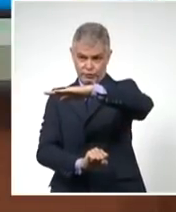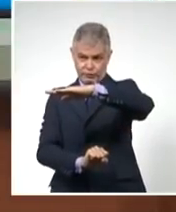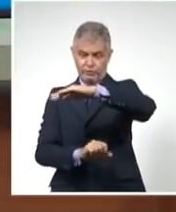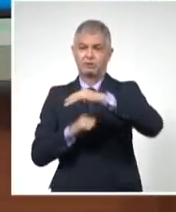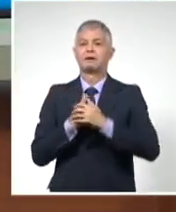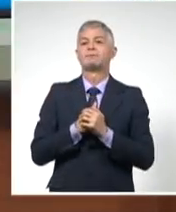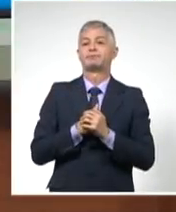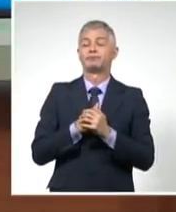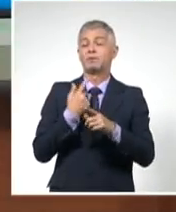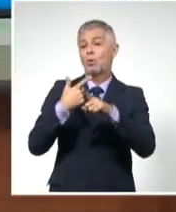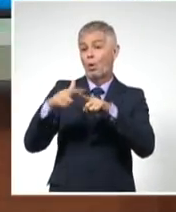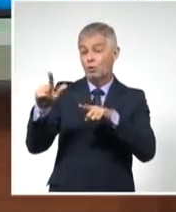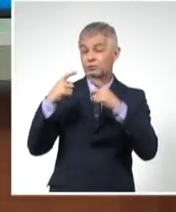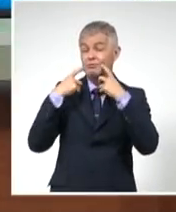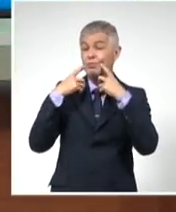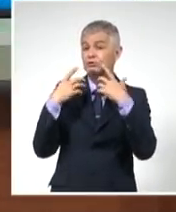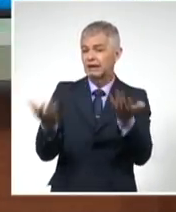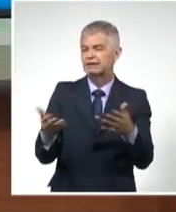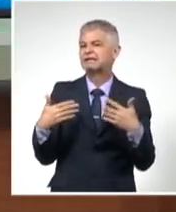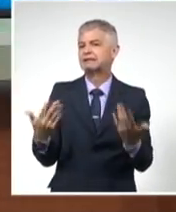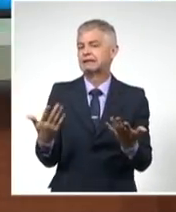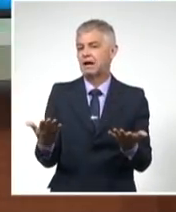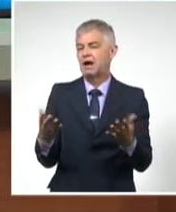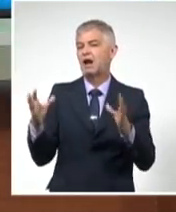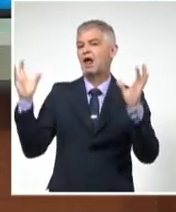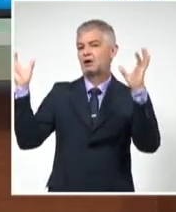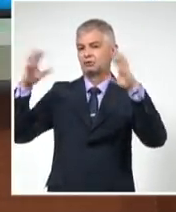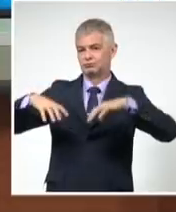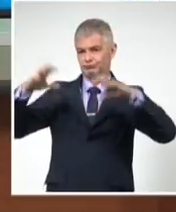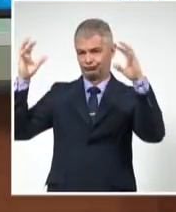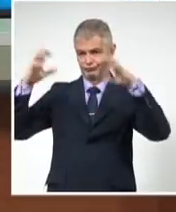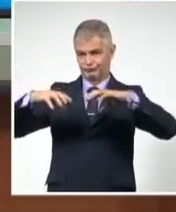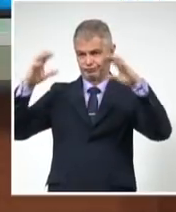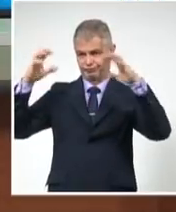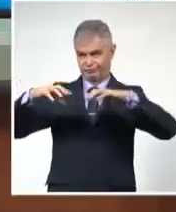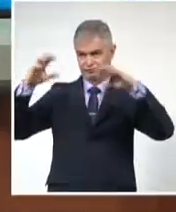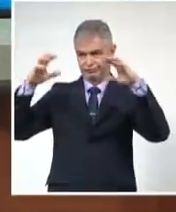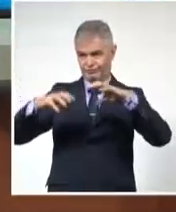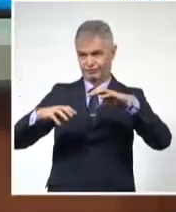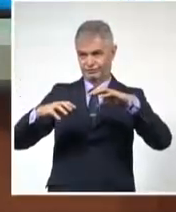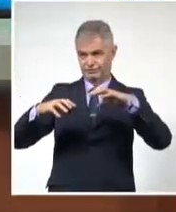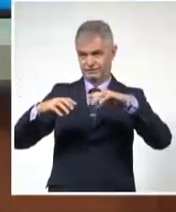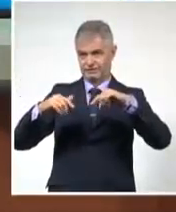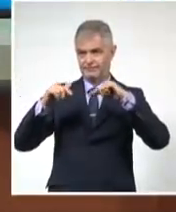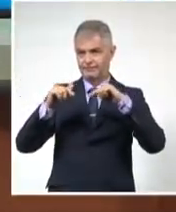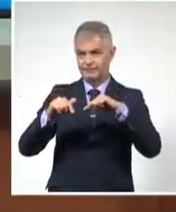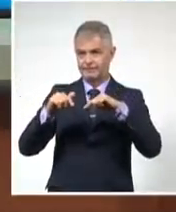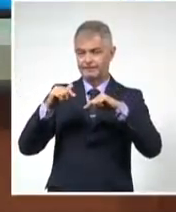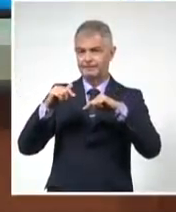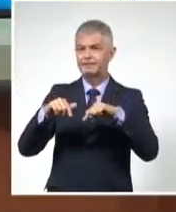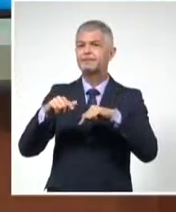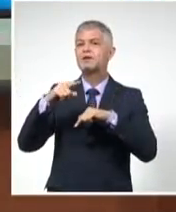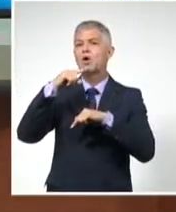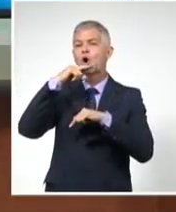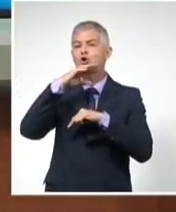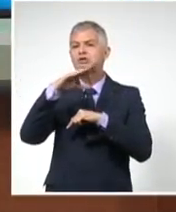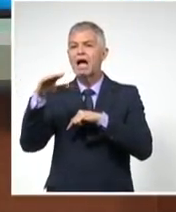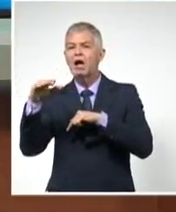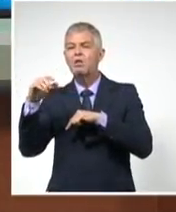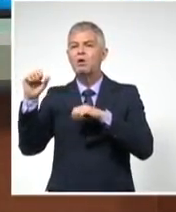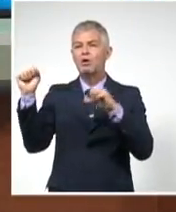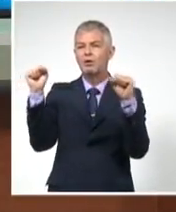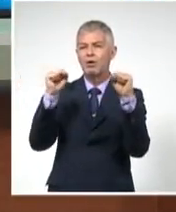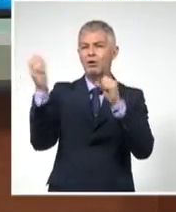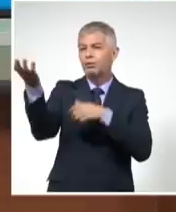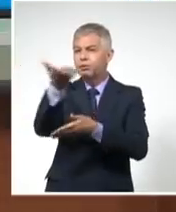factor importante continúa siendo la lluvia. Esta es la traza del viento. Observen el viento de huracán aquí, en esta zona